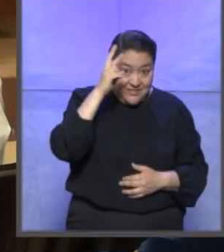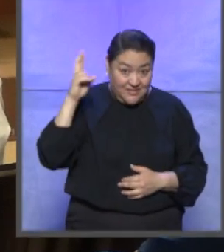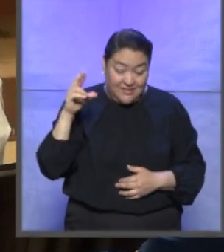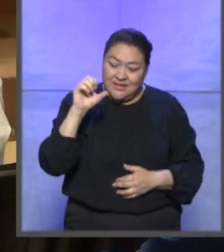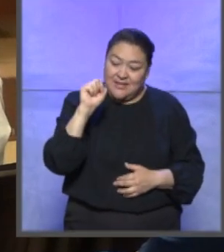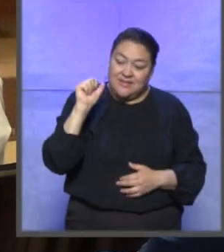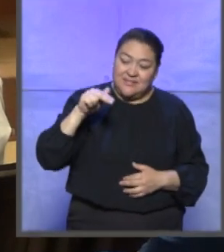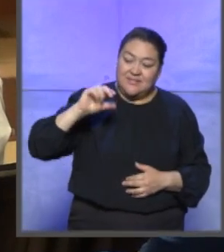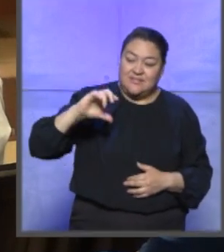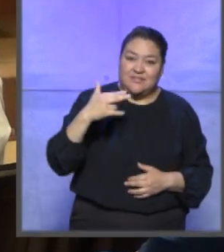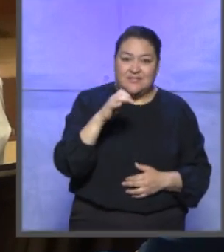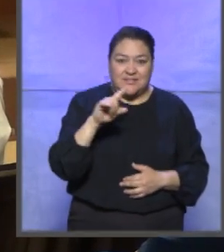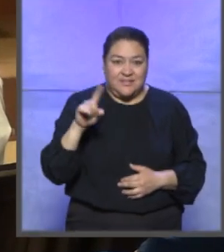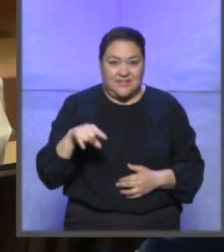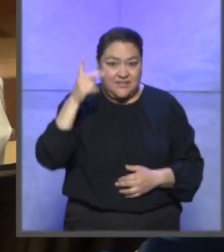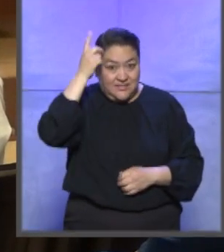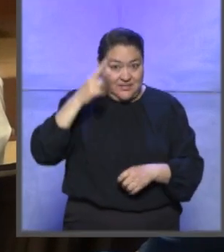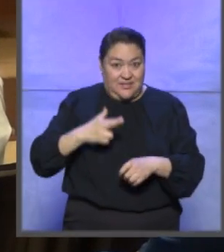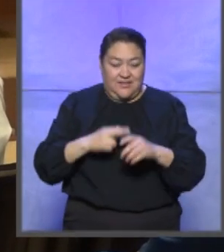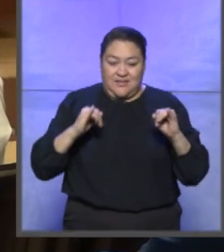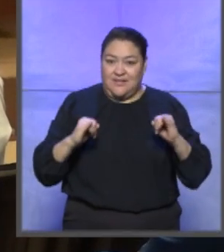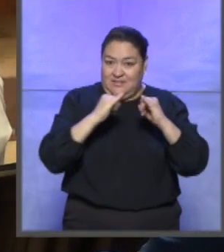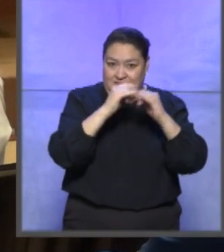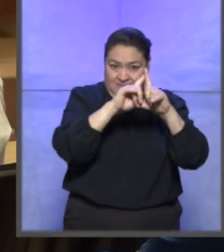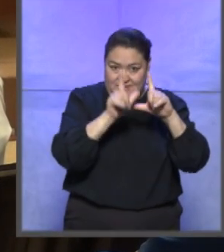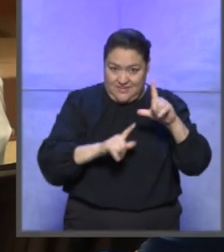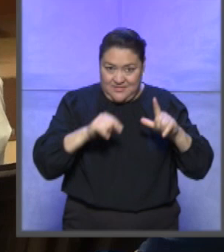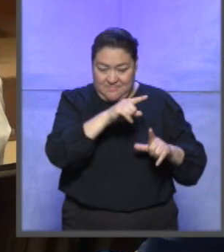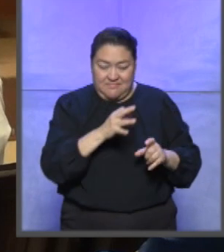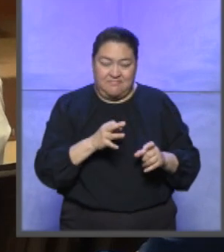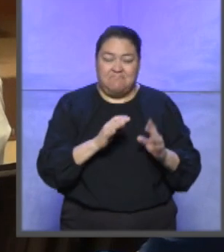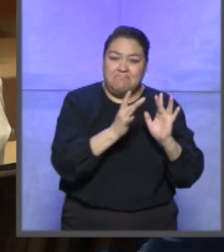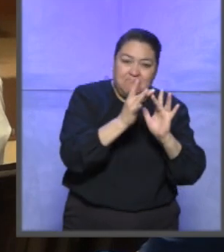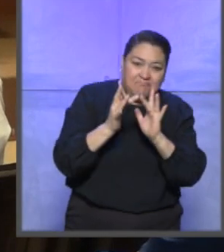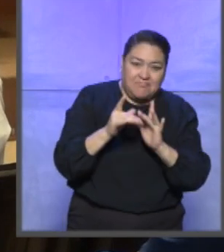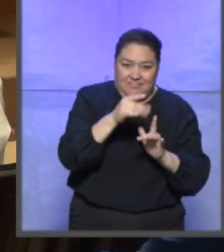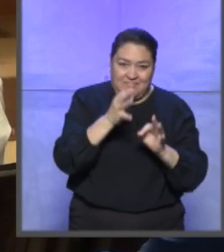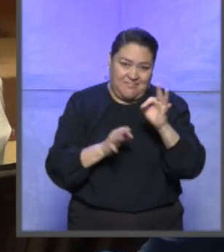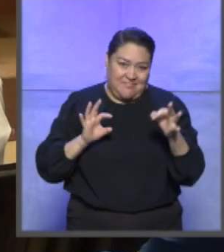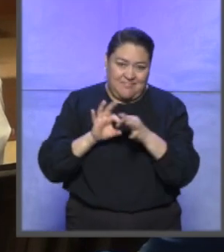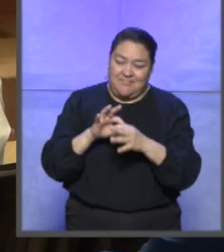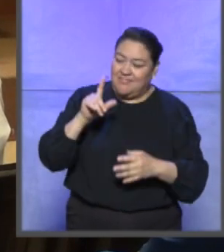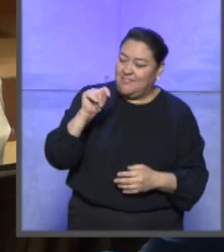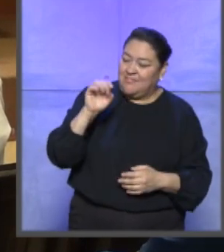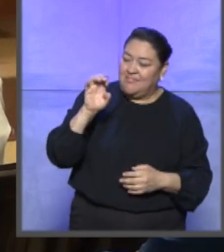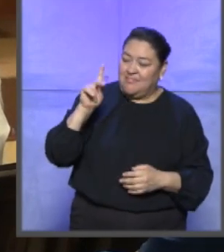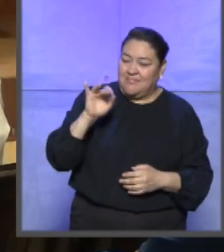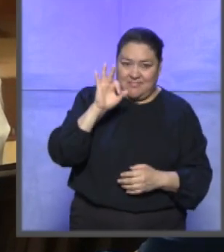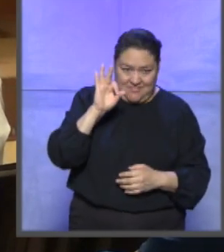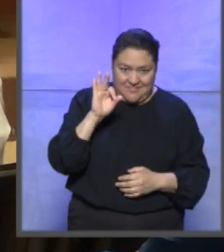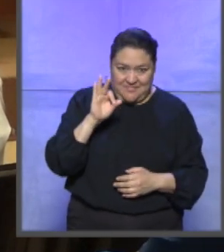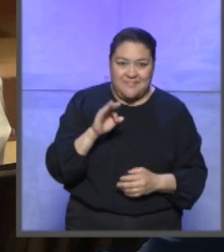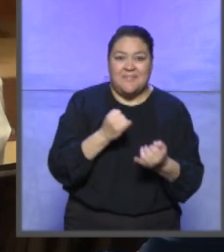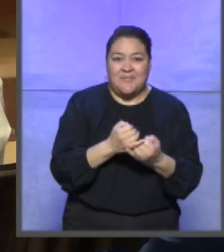doctor Jorge Sánchez Morales, director general de Relaciones Institucionales Nacionales del Tribunal Electoral del Poder